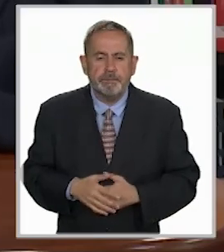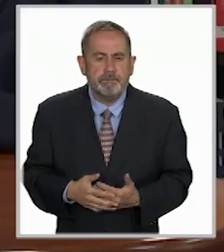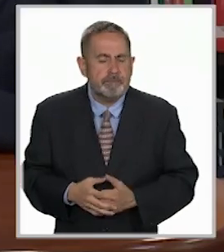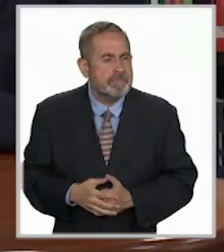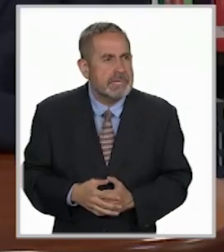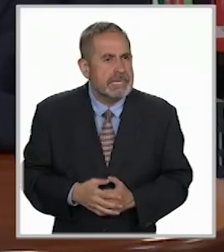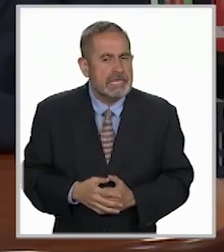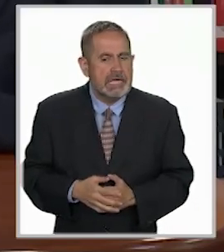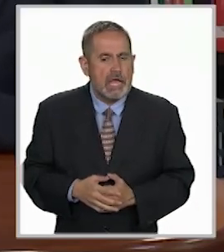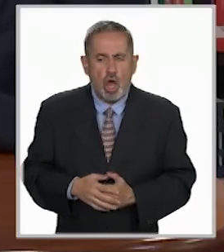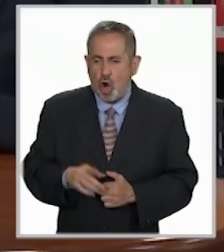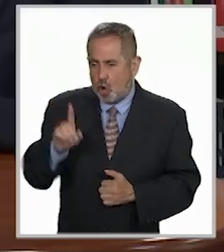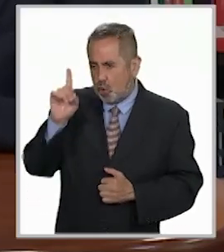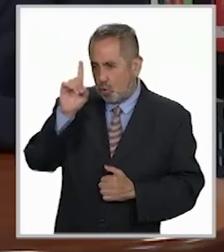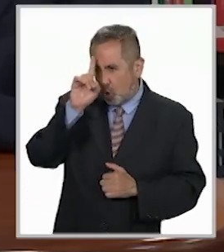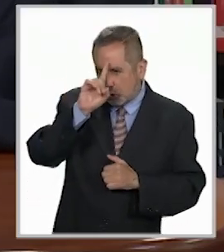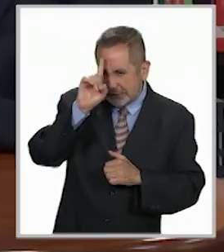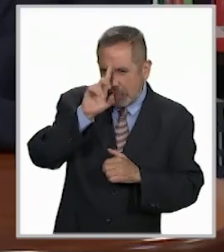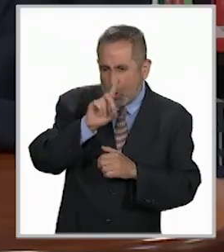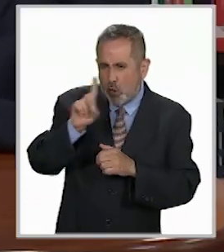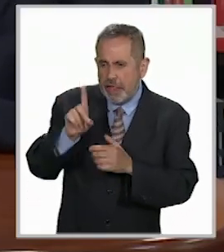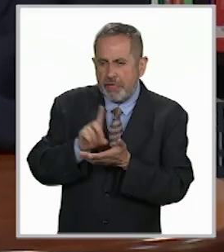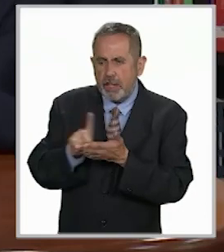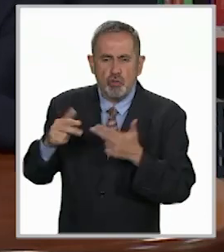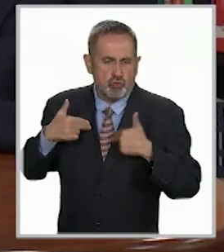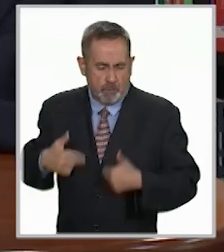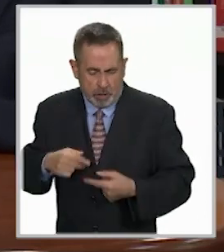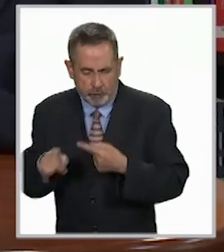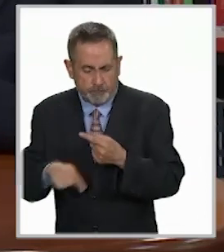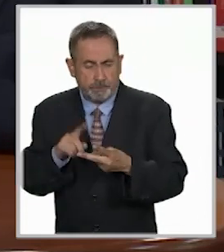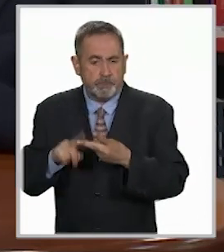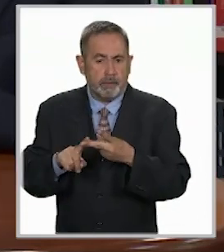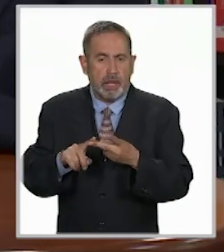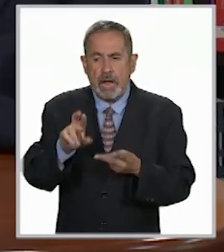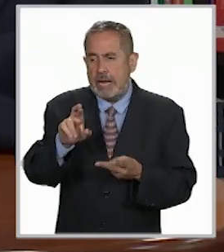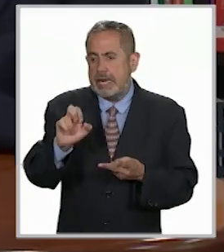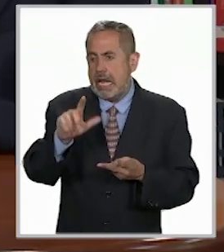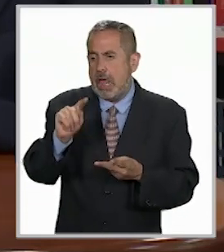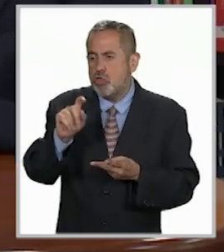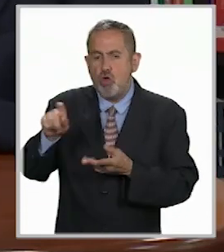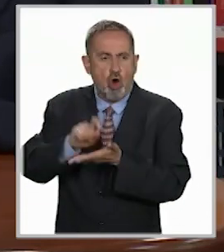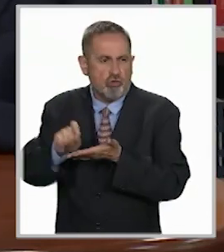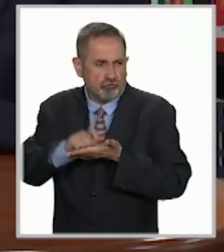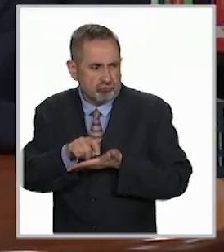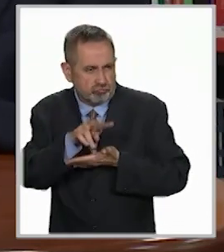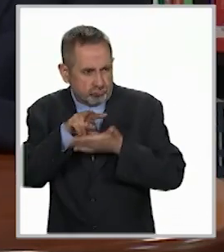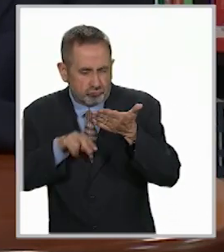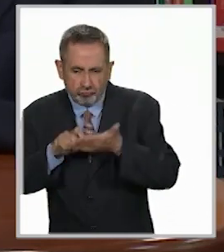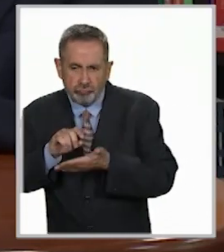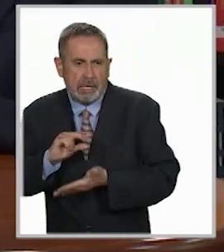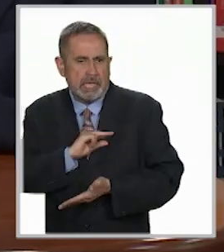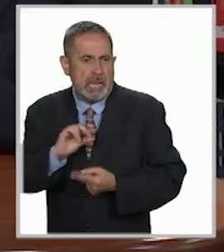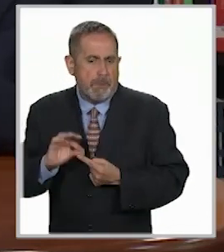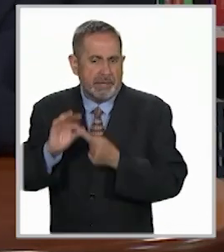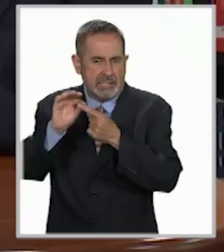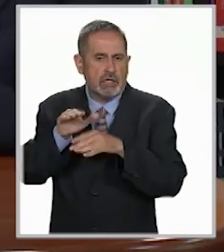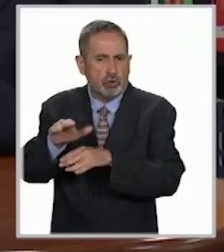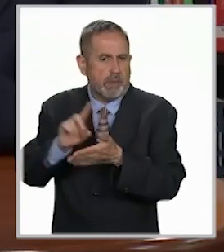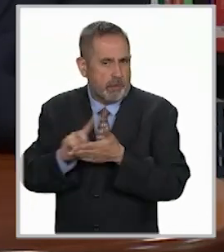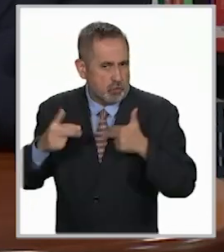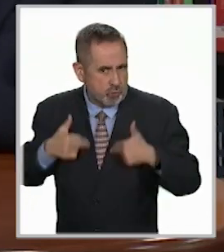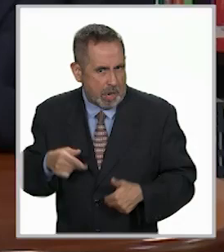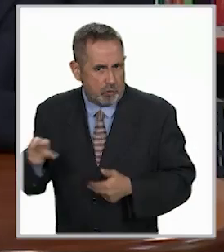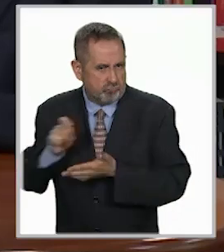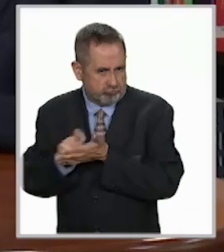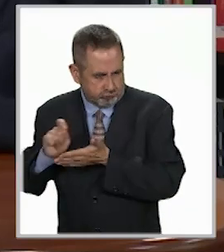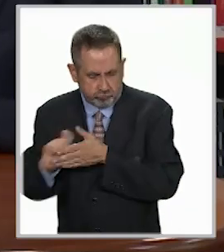relevante? El Consejo de Derechos Humanos y su labor, la labor de los relatores especializados